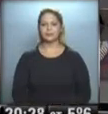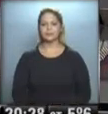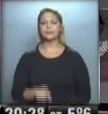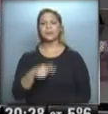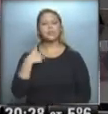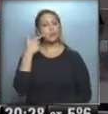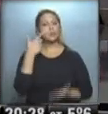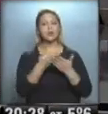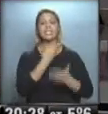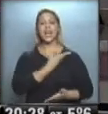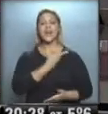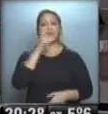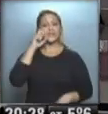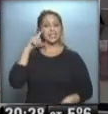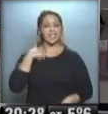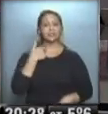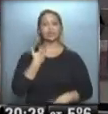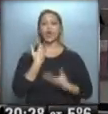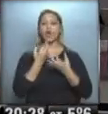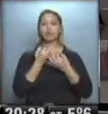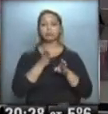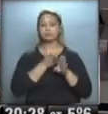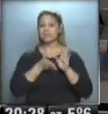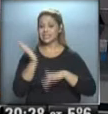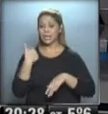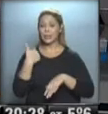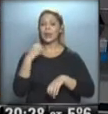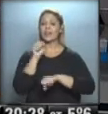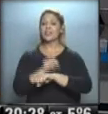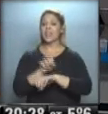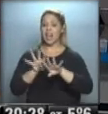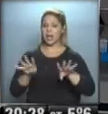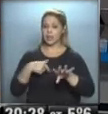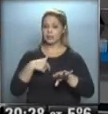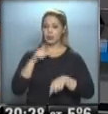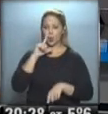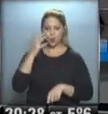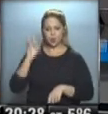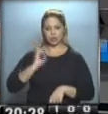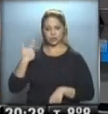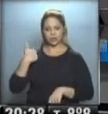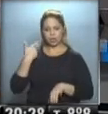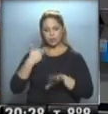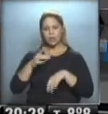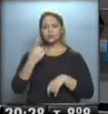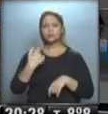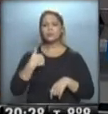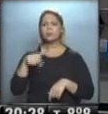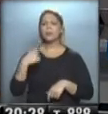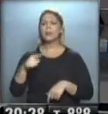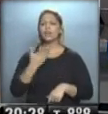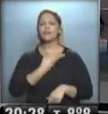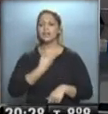Allí Fernando Carrera salía de la cárcel. Esto sucedía en junio del año pasado. Bueno, ya pasó un poco más de un año. Pero